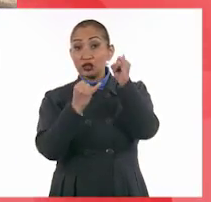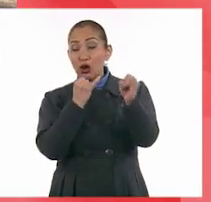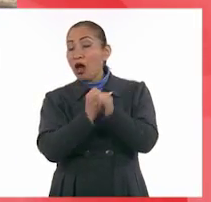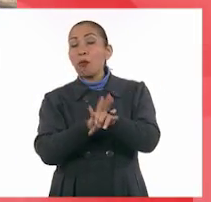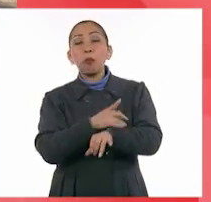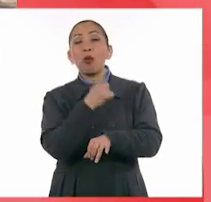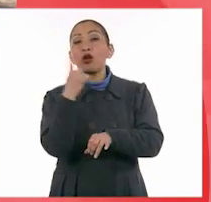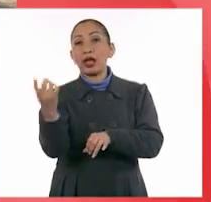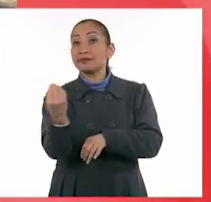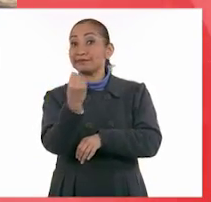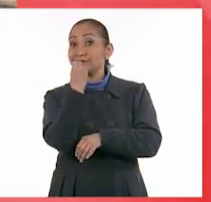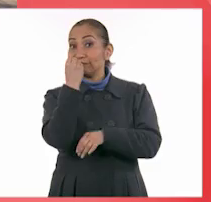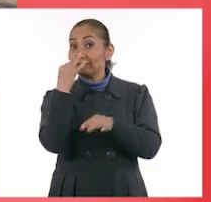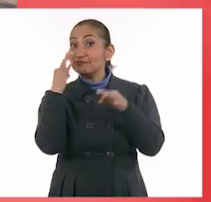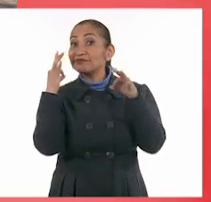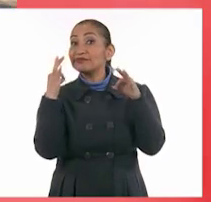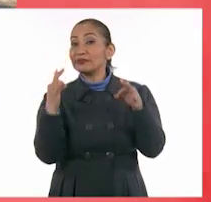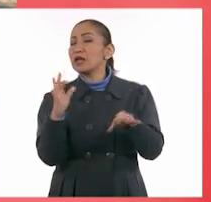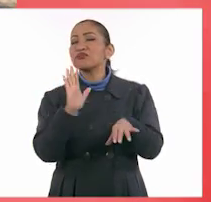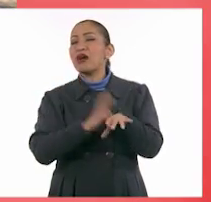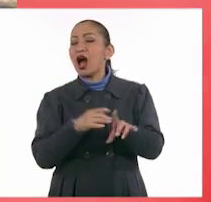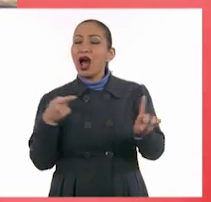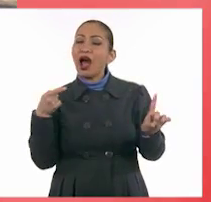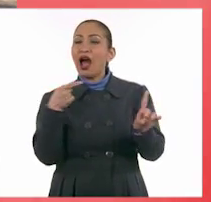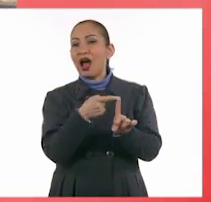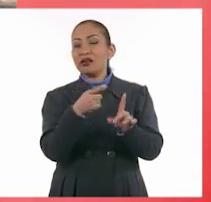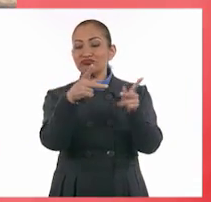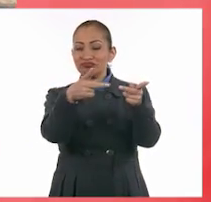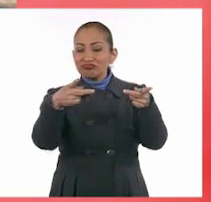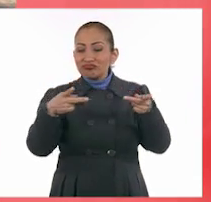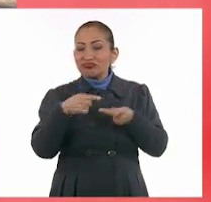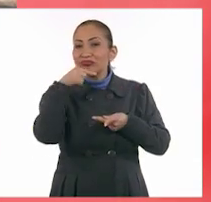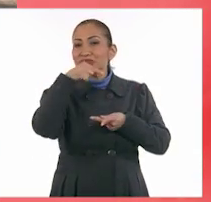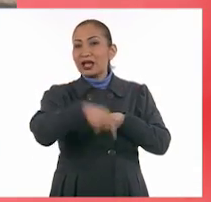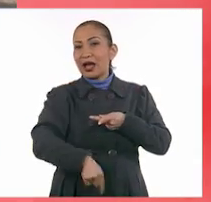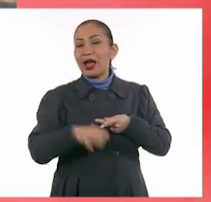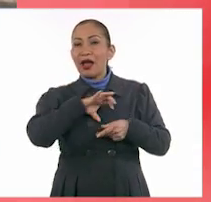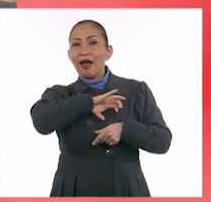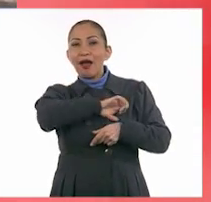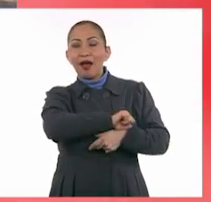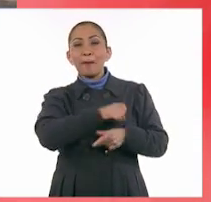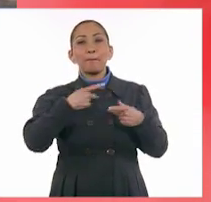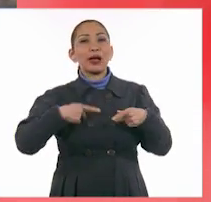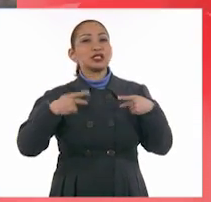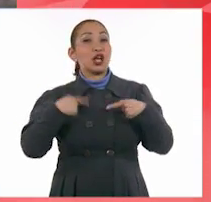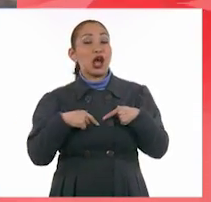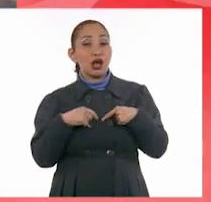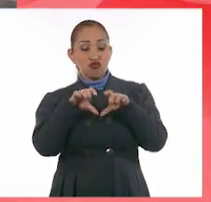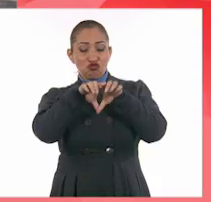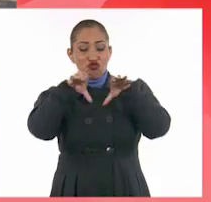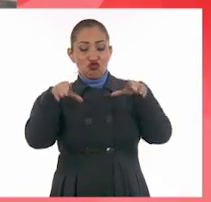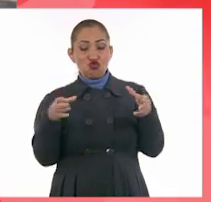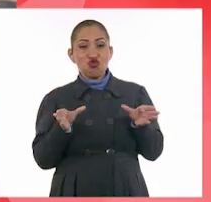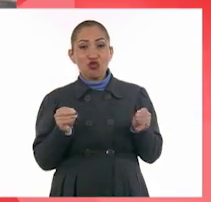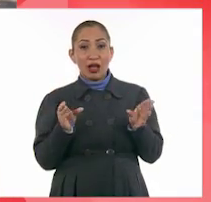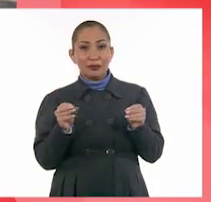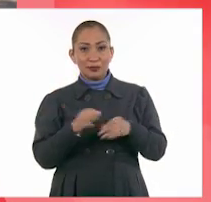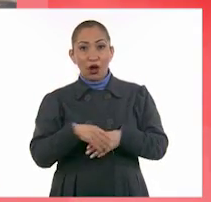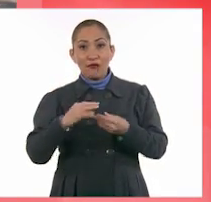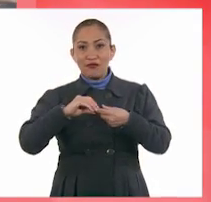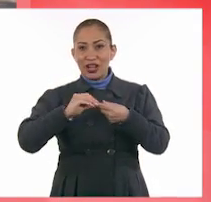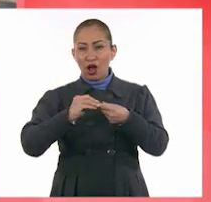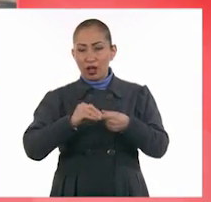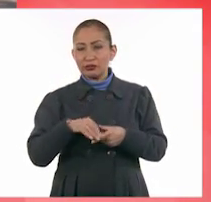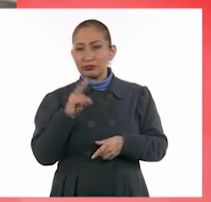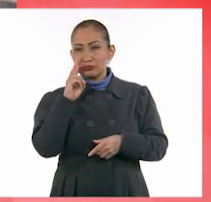internacionalmente por su gastronomía, sobre todo el platillo de la preferencia del público, que es la langosta con frijoles.